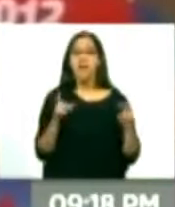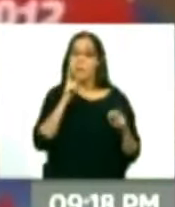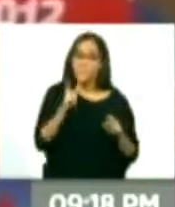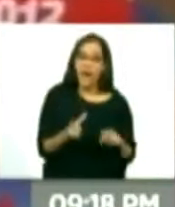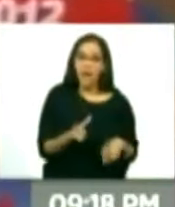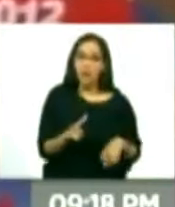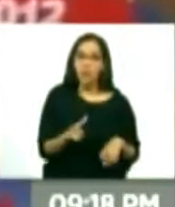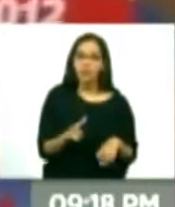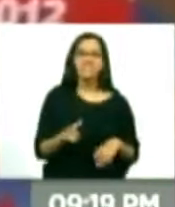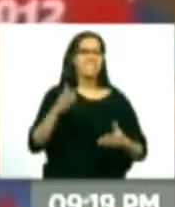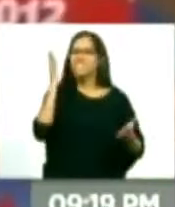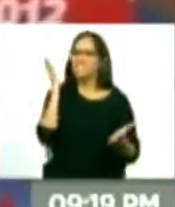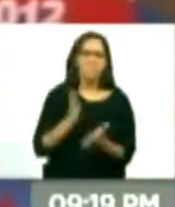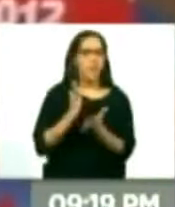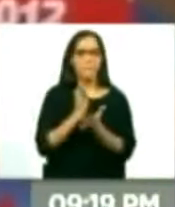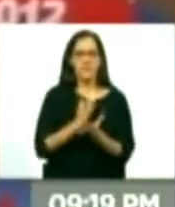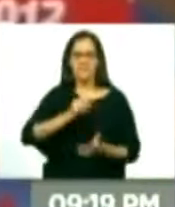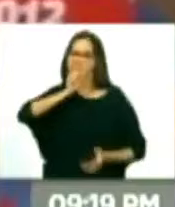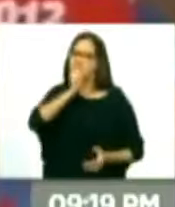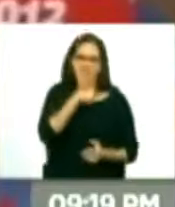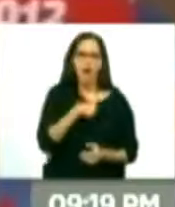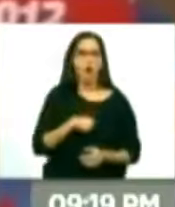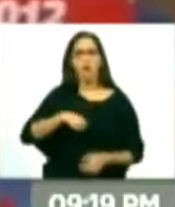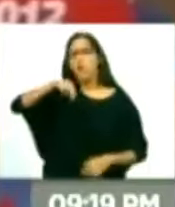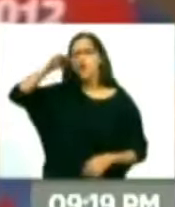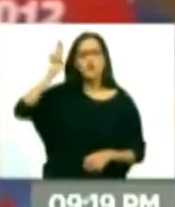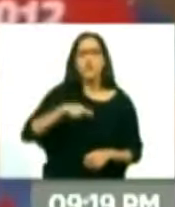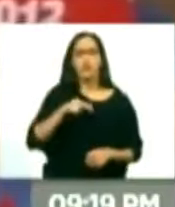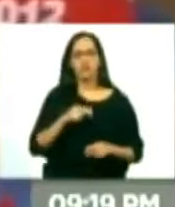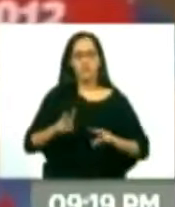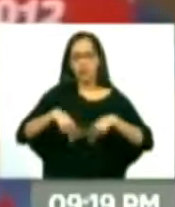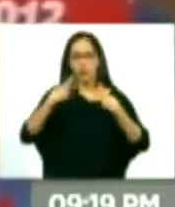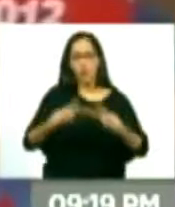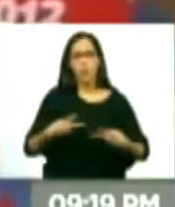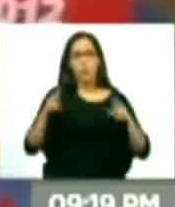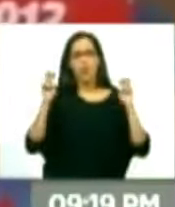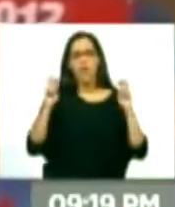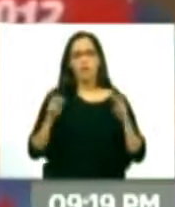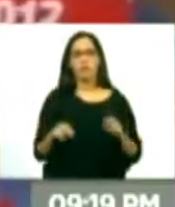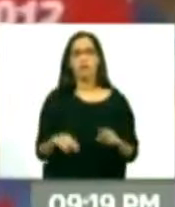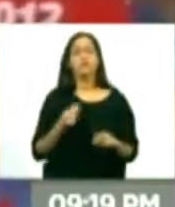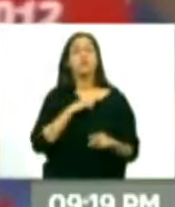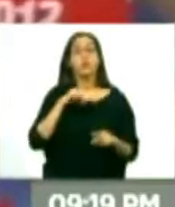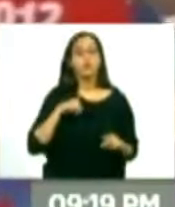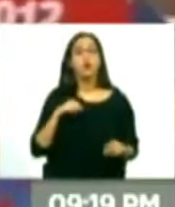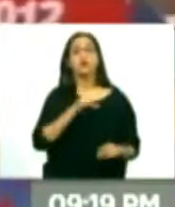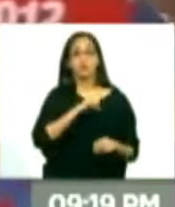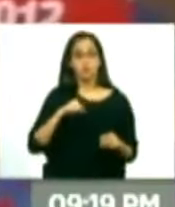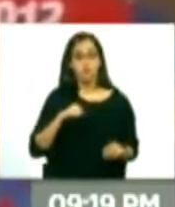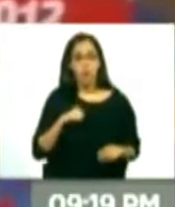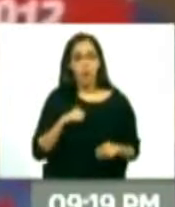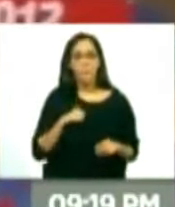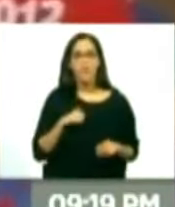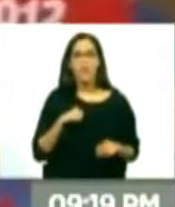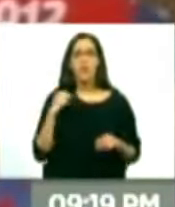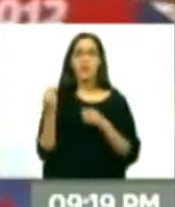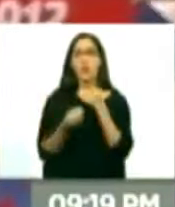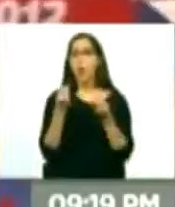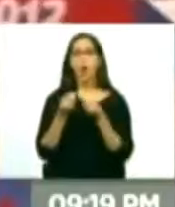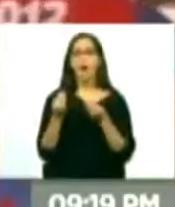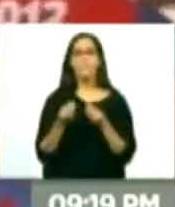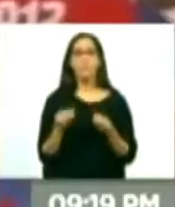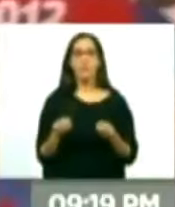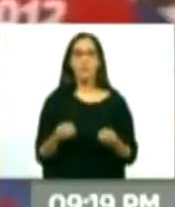malo, siempre será viejo, nunca será nuevo. Nosotros somos como el Evangelio